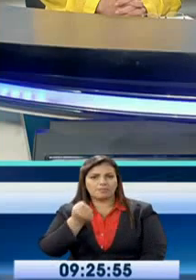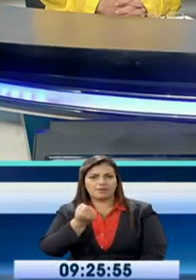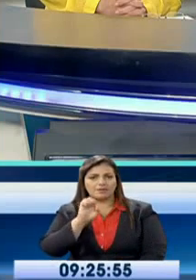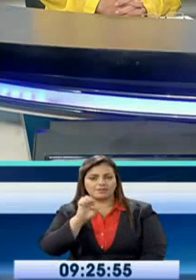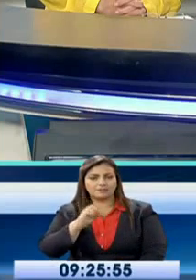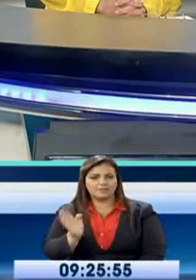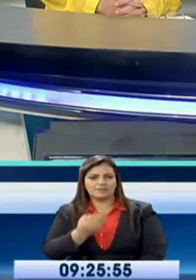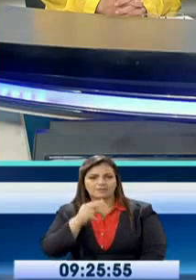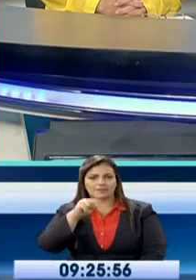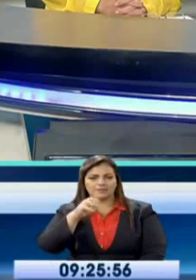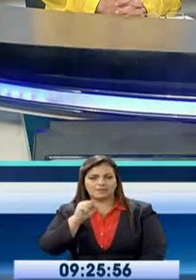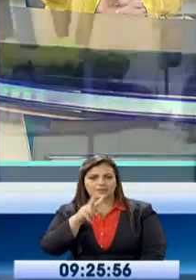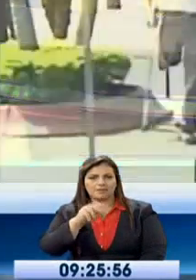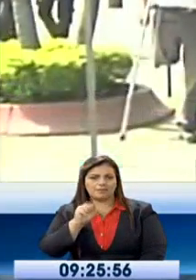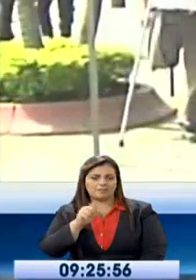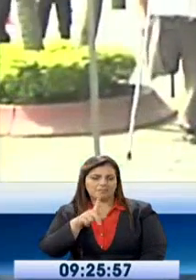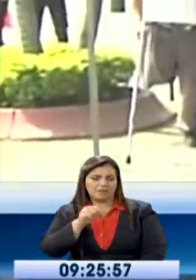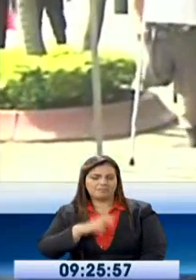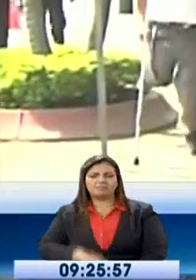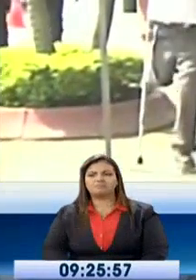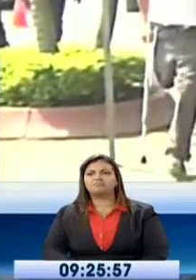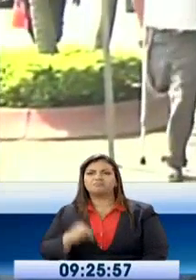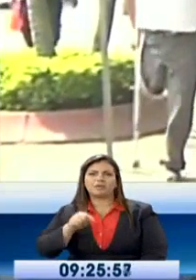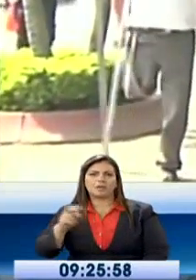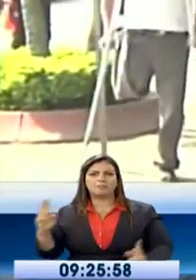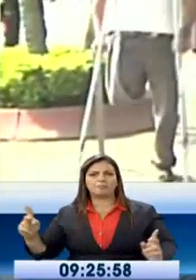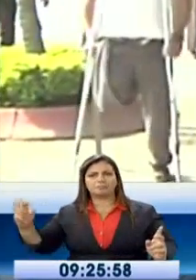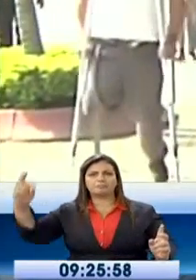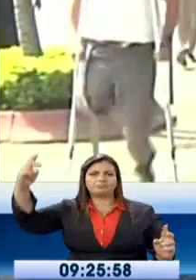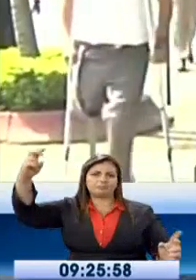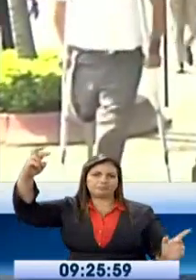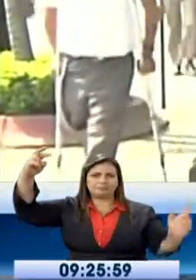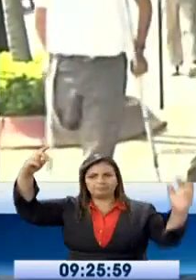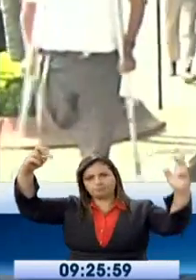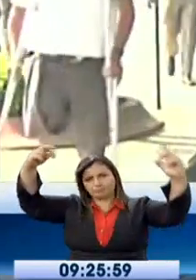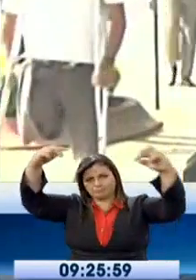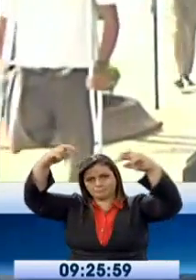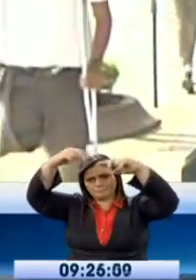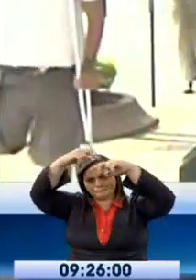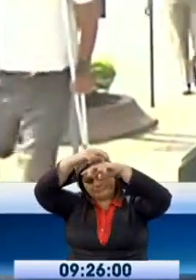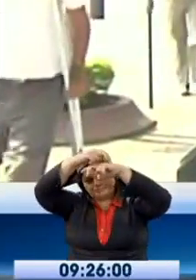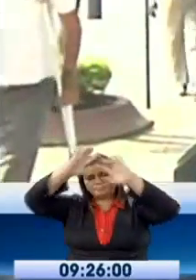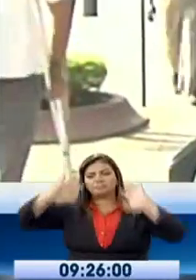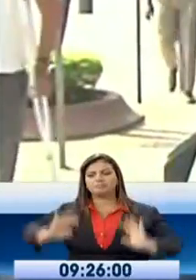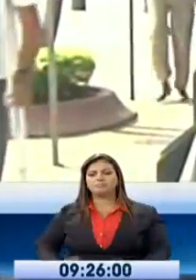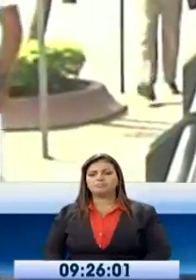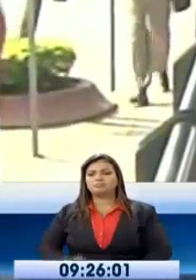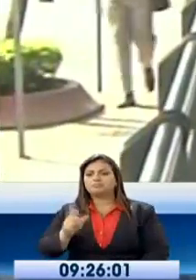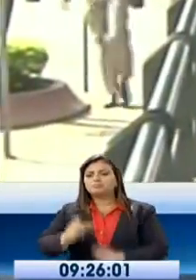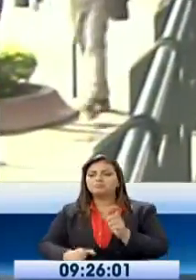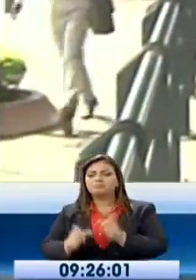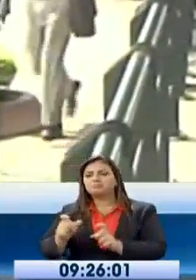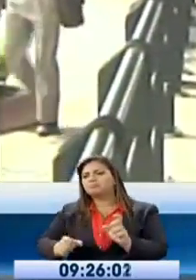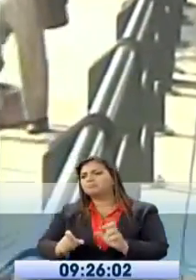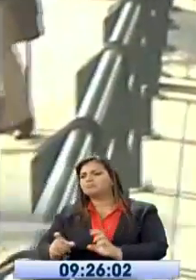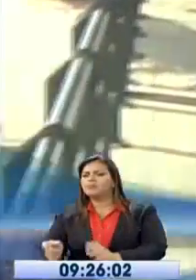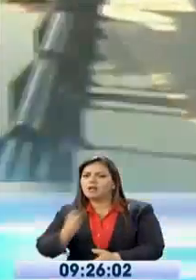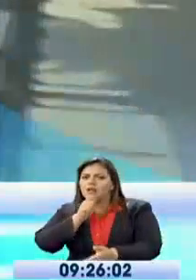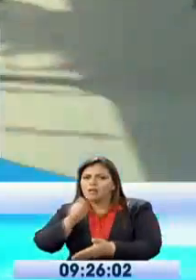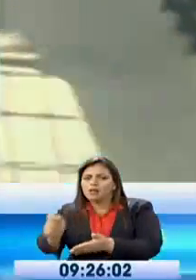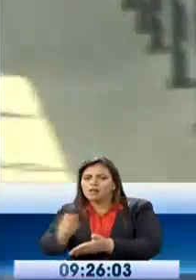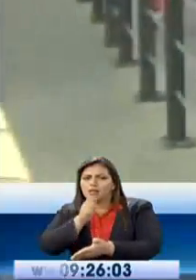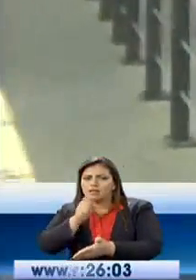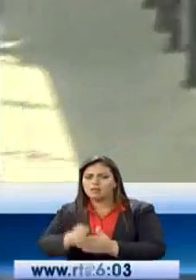y es el tema de los enfrentamientos violentos entre ciertos grupos de estudiantes de secundaria. Como